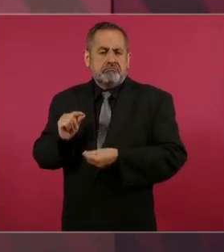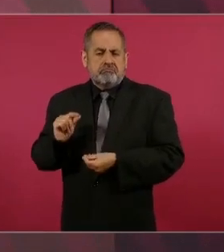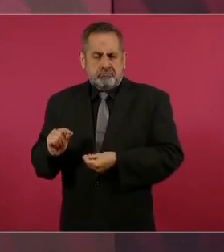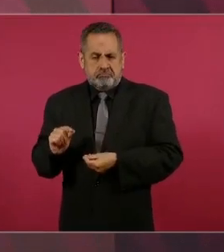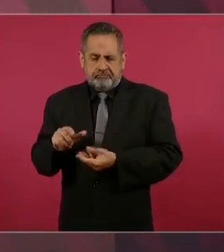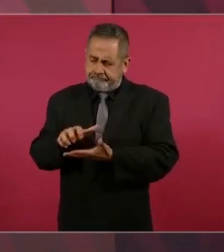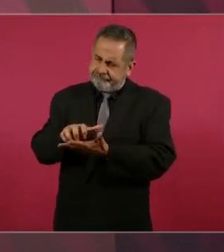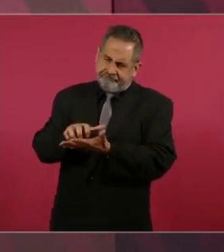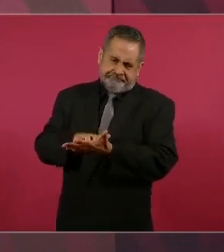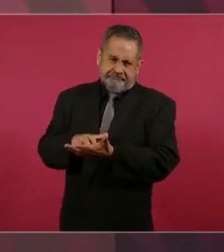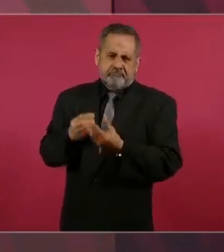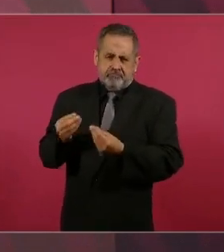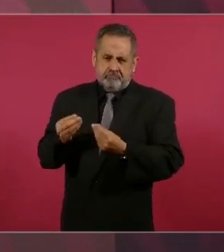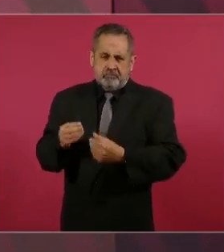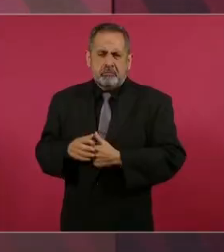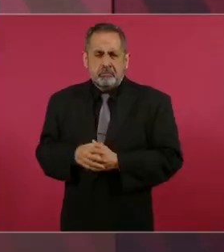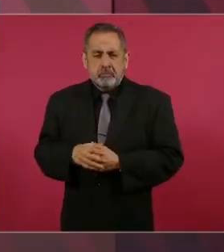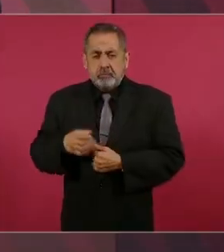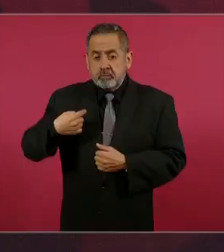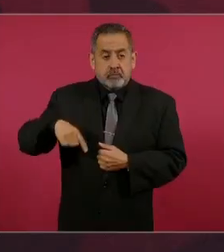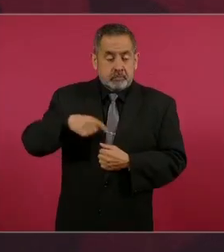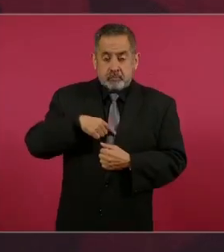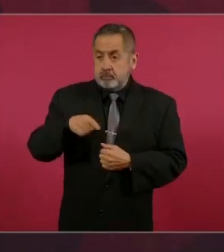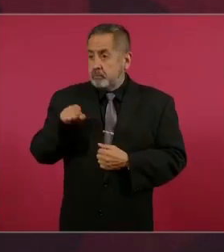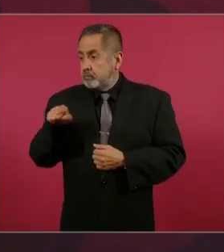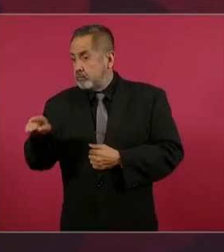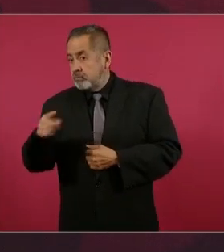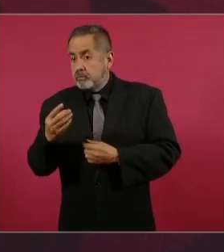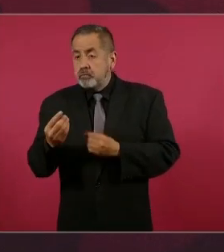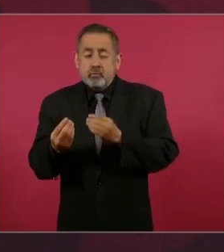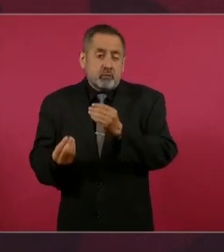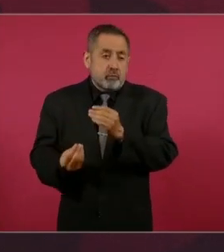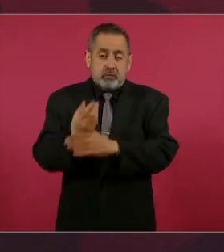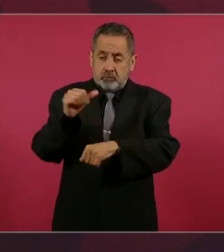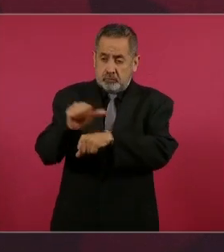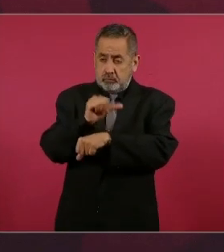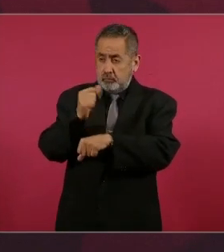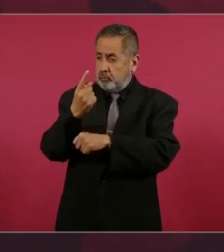Y ahorramos mucho, no hemos comprado un vehículo nuevo.